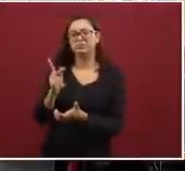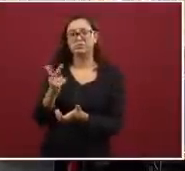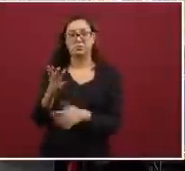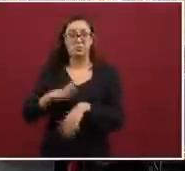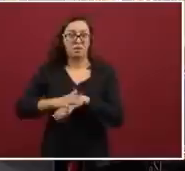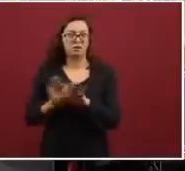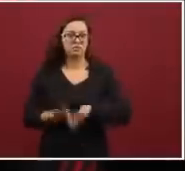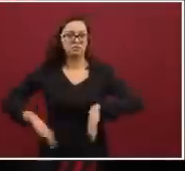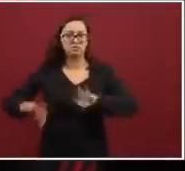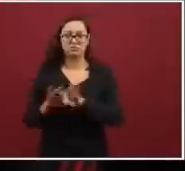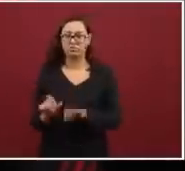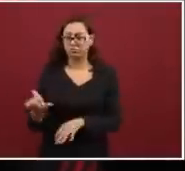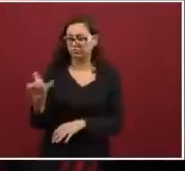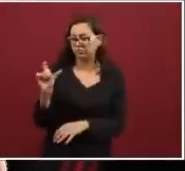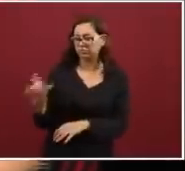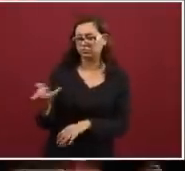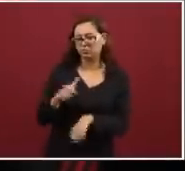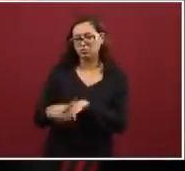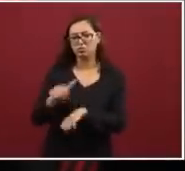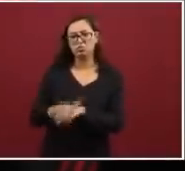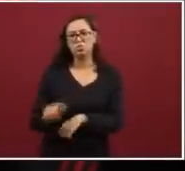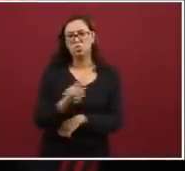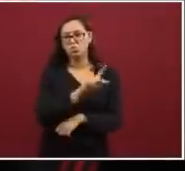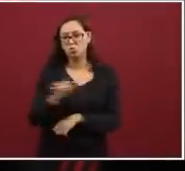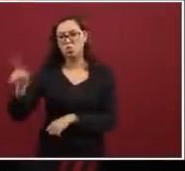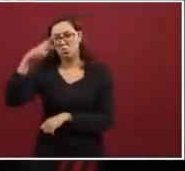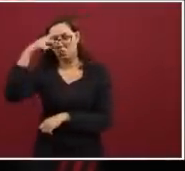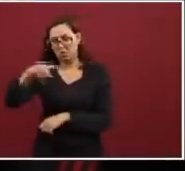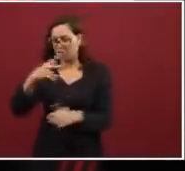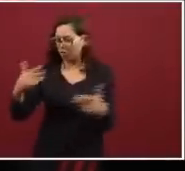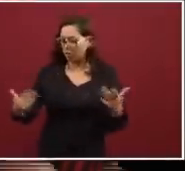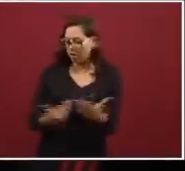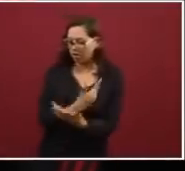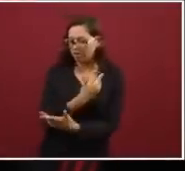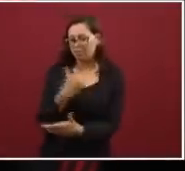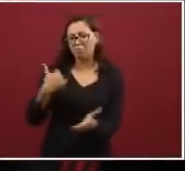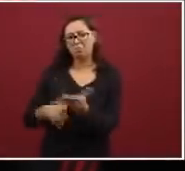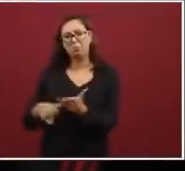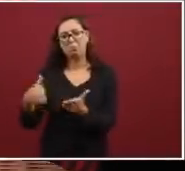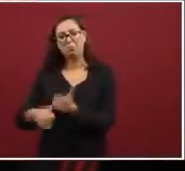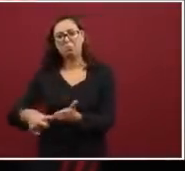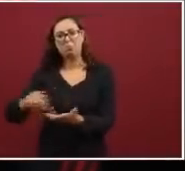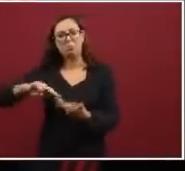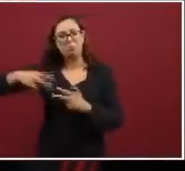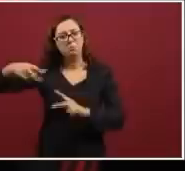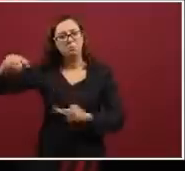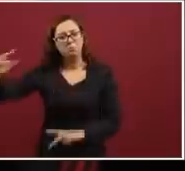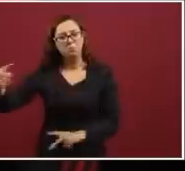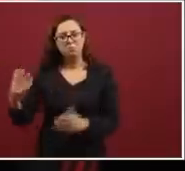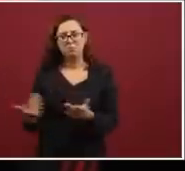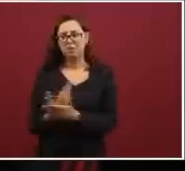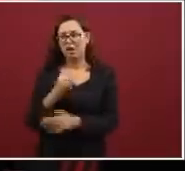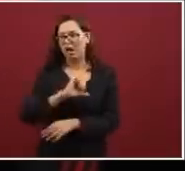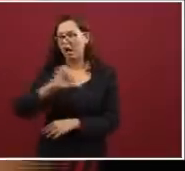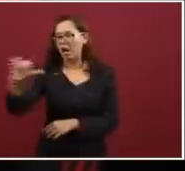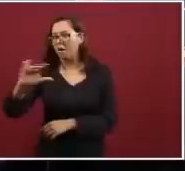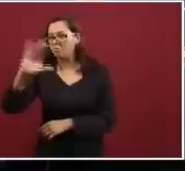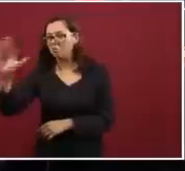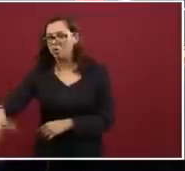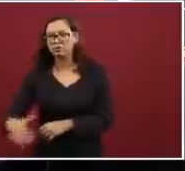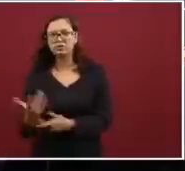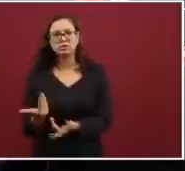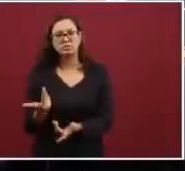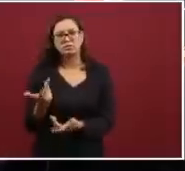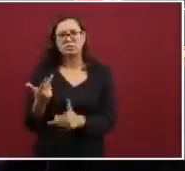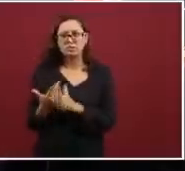de identificación única, el mexicano que nace hasta que muere y no hasta que cumple los 18 años, porque hoy